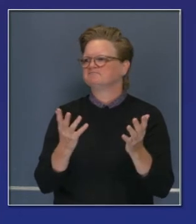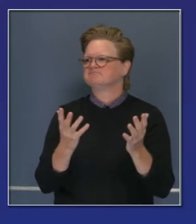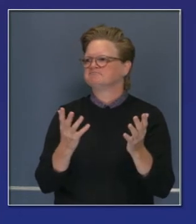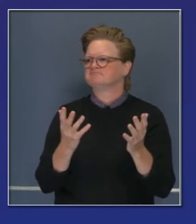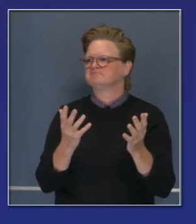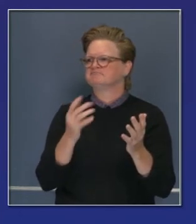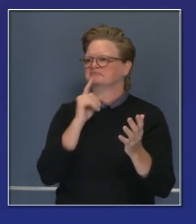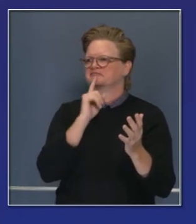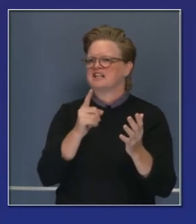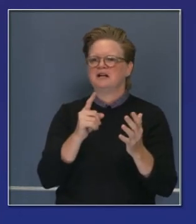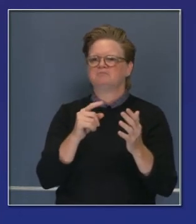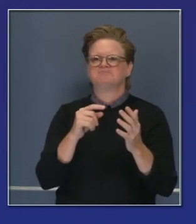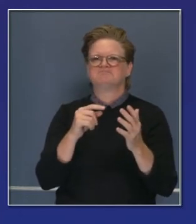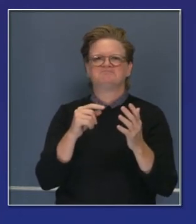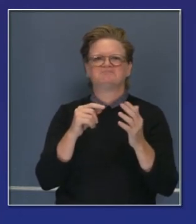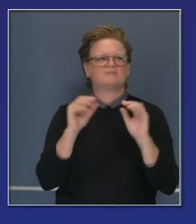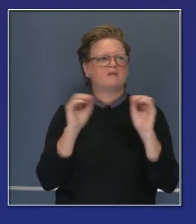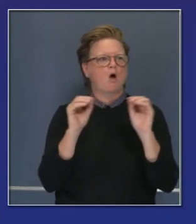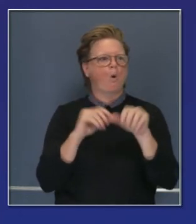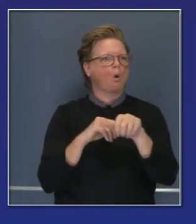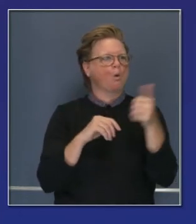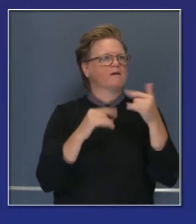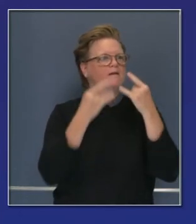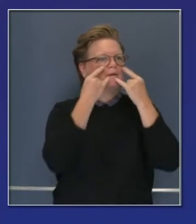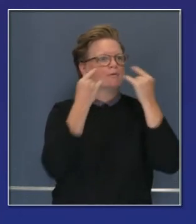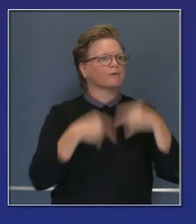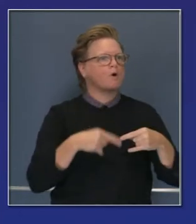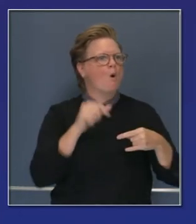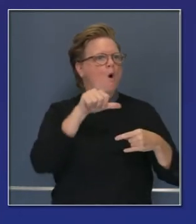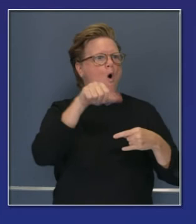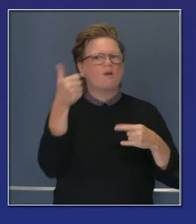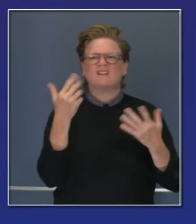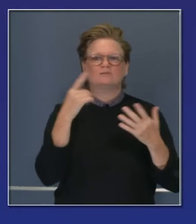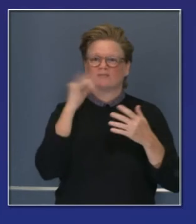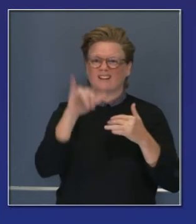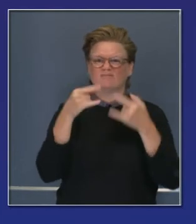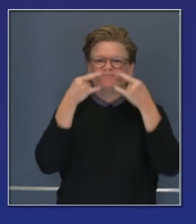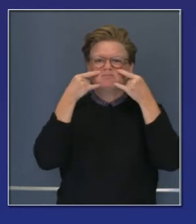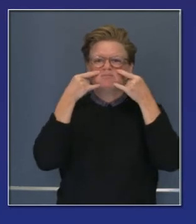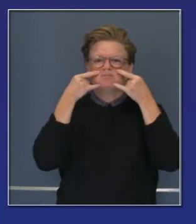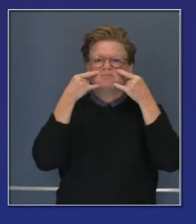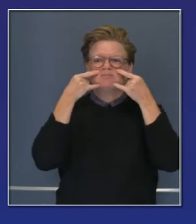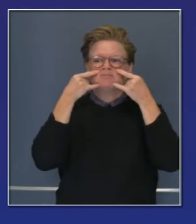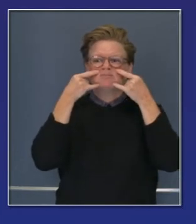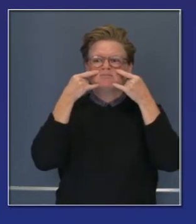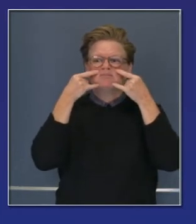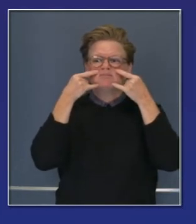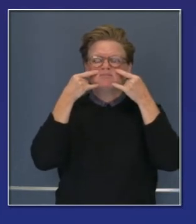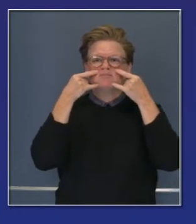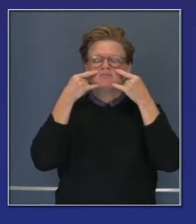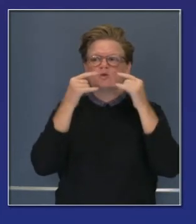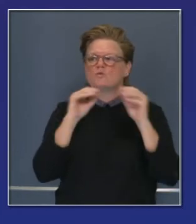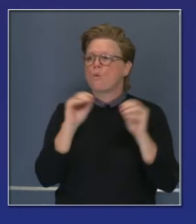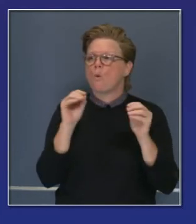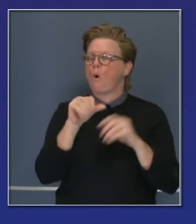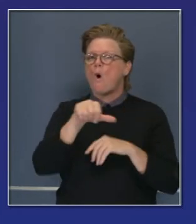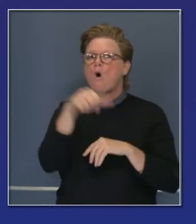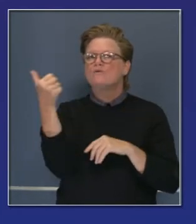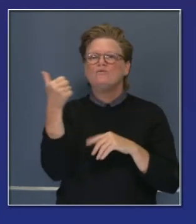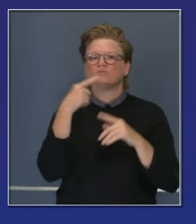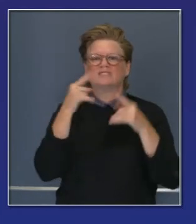Nada sustituye la prudencia de cada individuo de seguir usando su mascarilla.